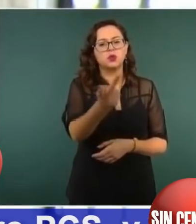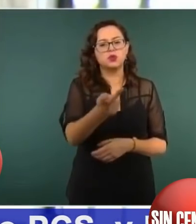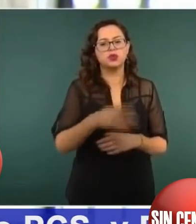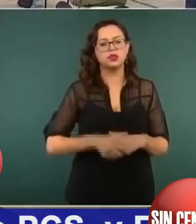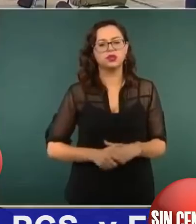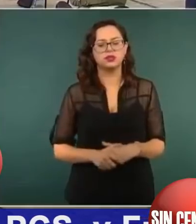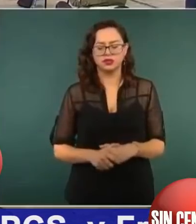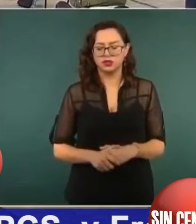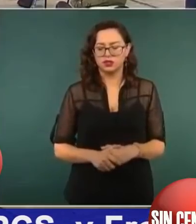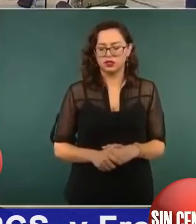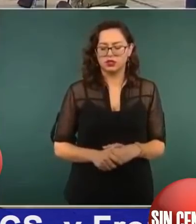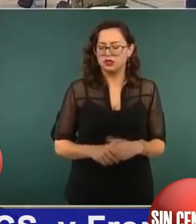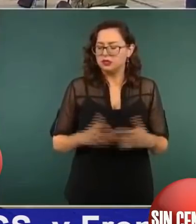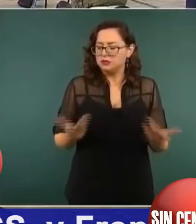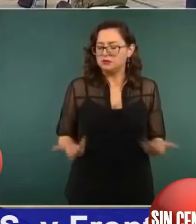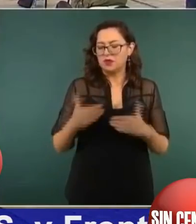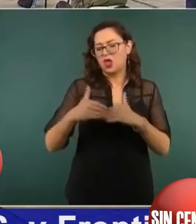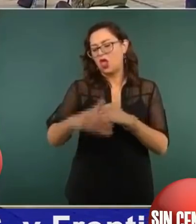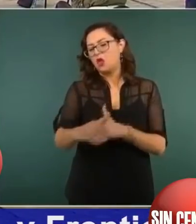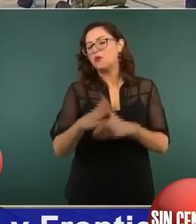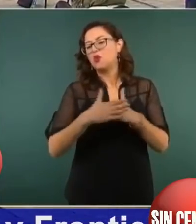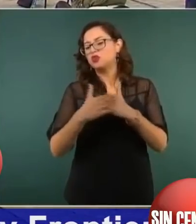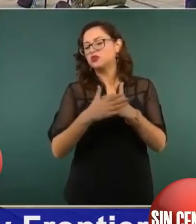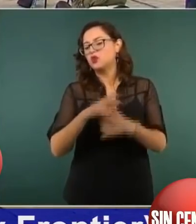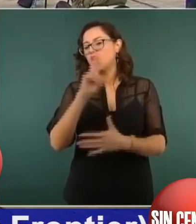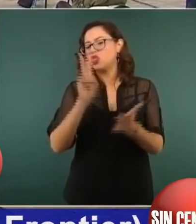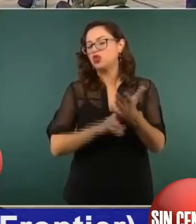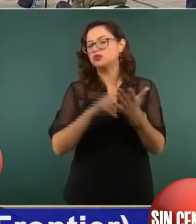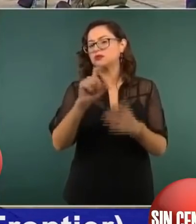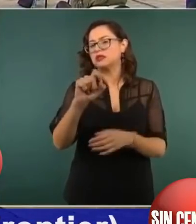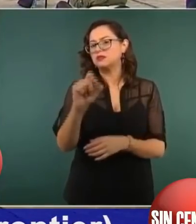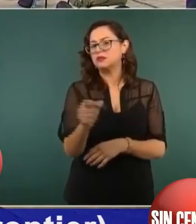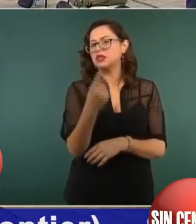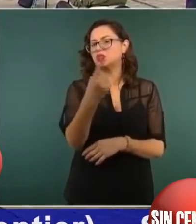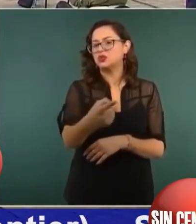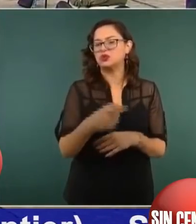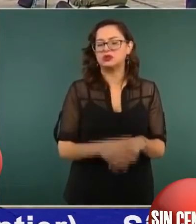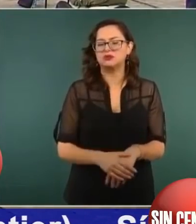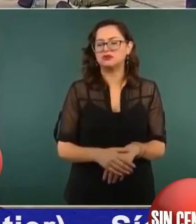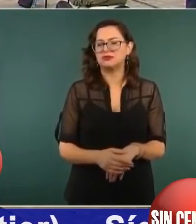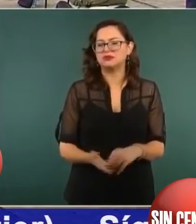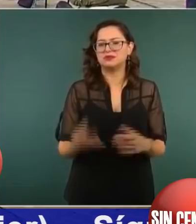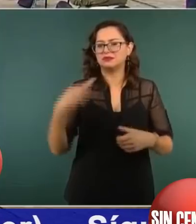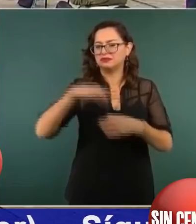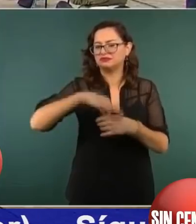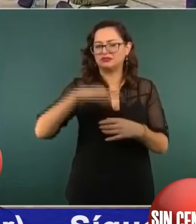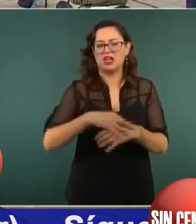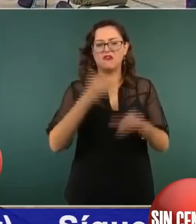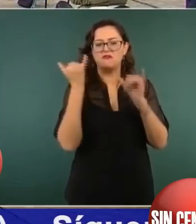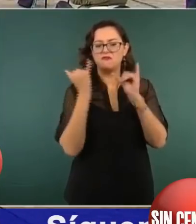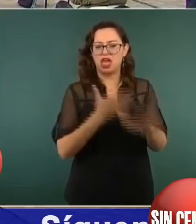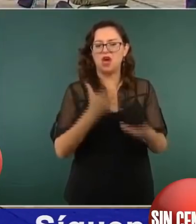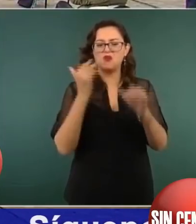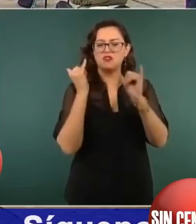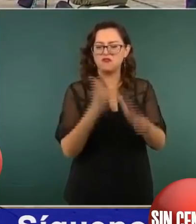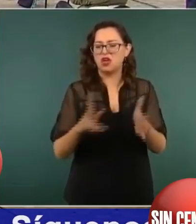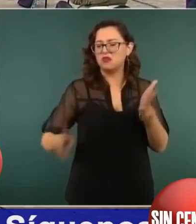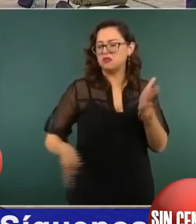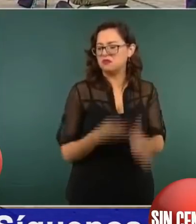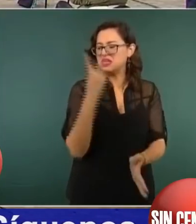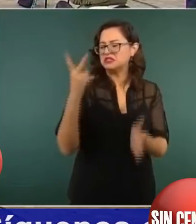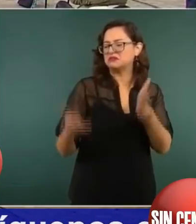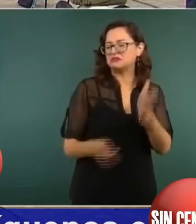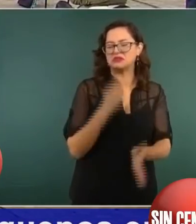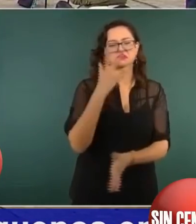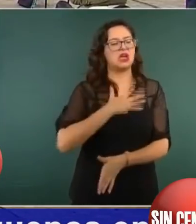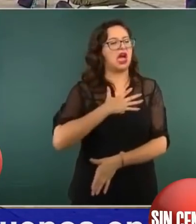cómo vislumbra usted este 2021 con esta historia de fraudes en México, de esta inmundicia, y